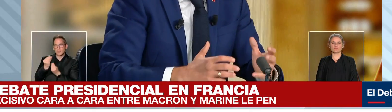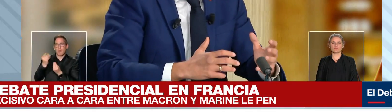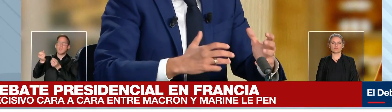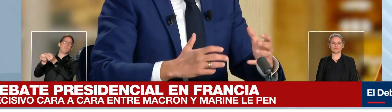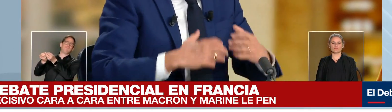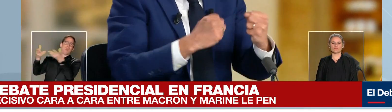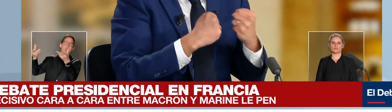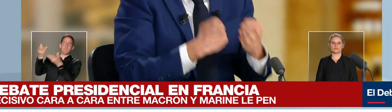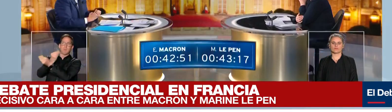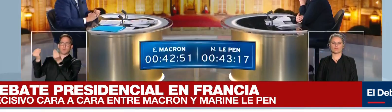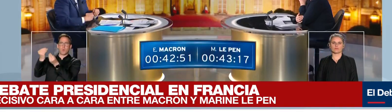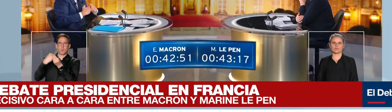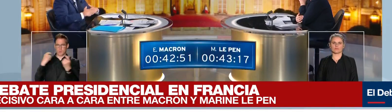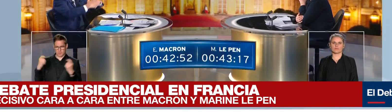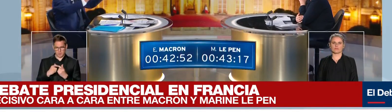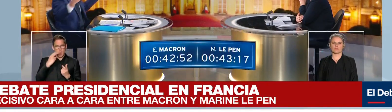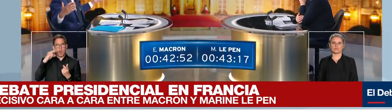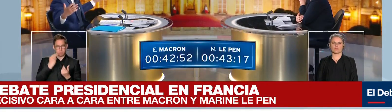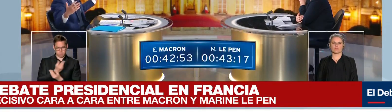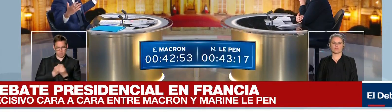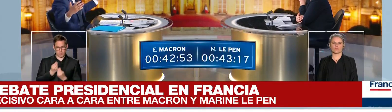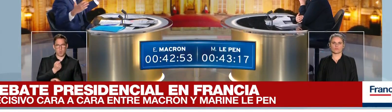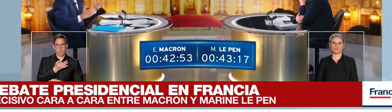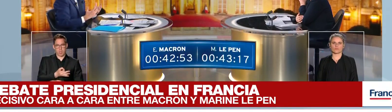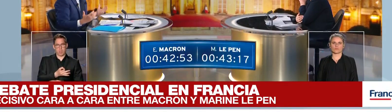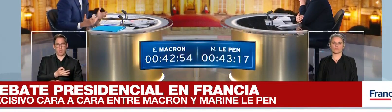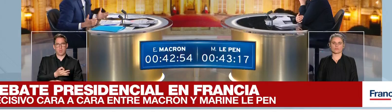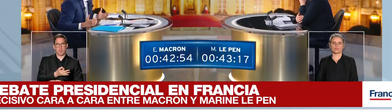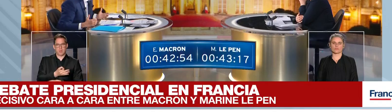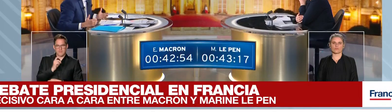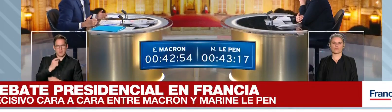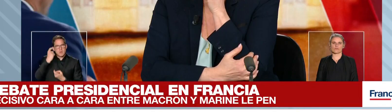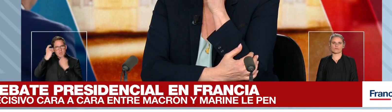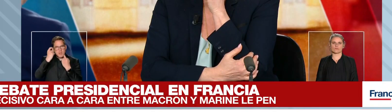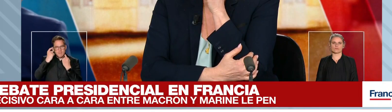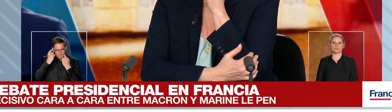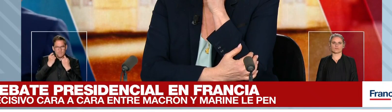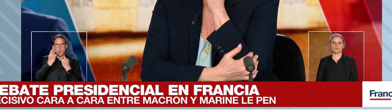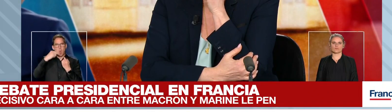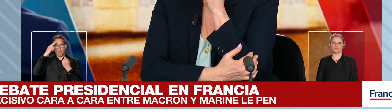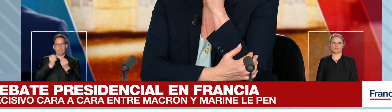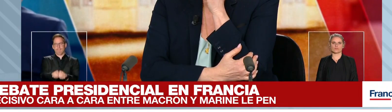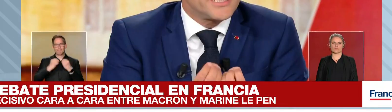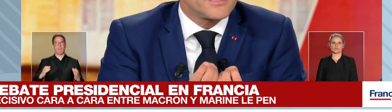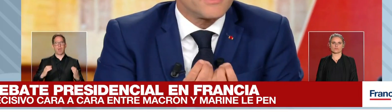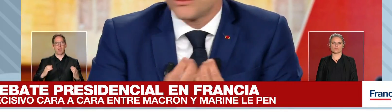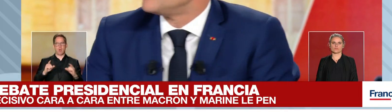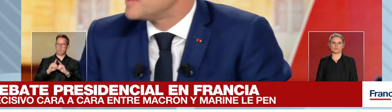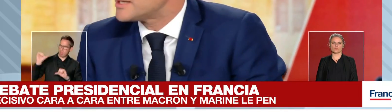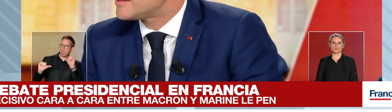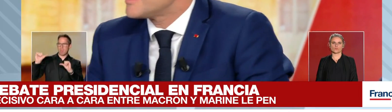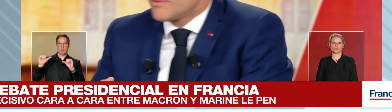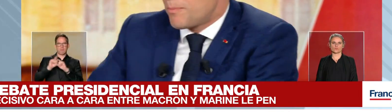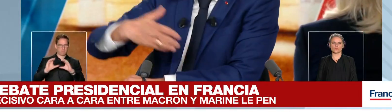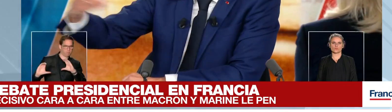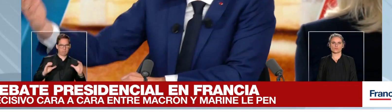1,000 millones. Nosotros somos 65 millones. Si queremos crear campeones, significa que el mercado doméstico tiene que ser el mercado de la Unión Europea. O sea, necesita un mercado